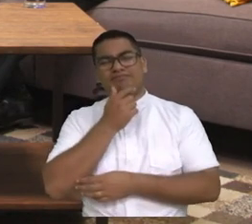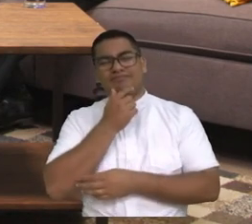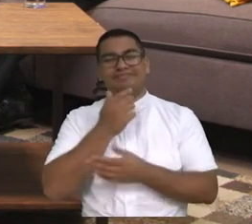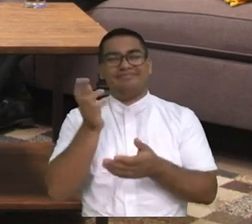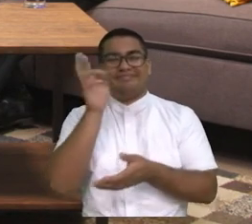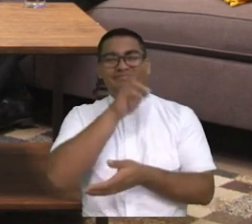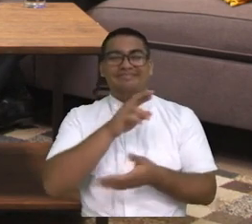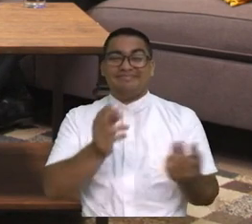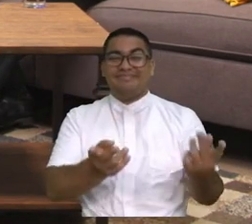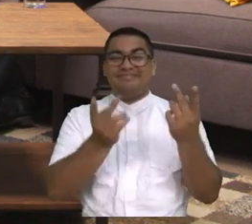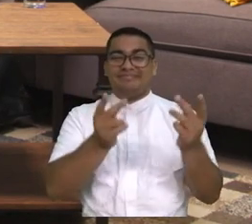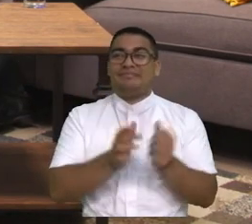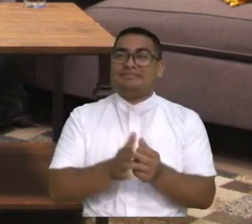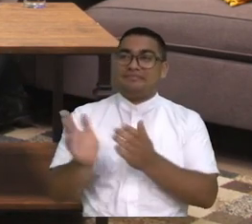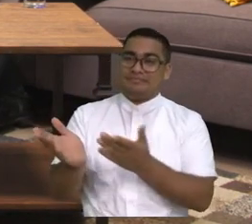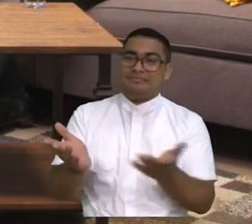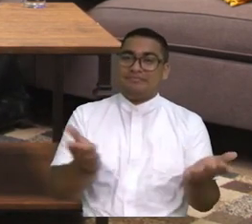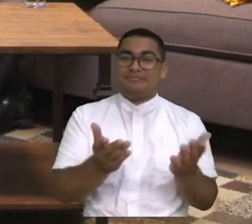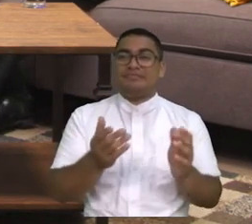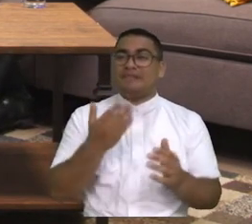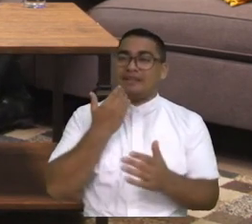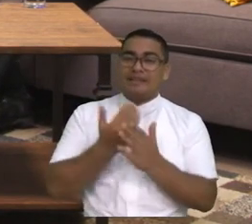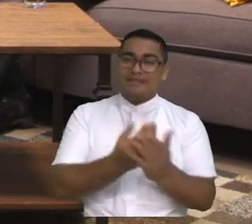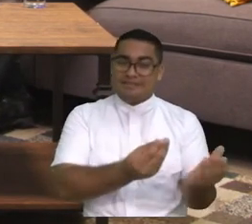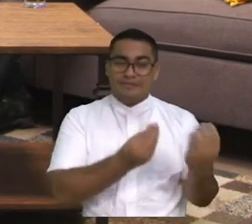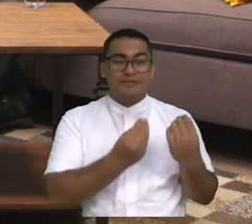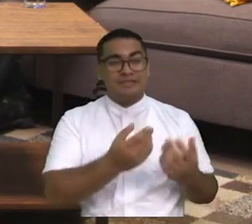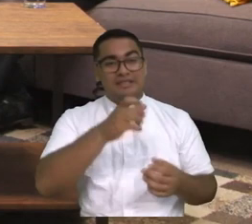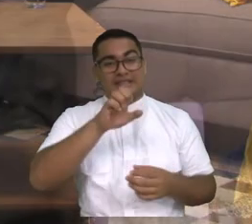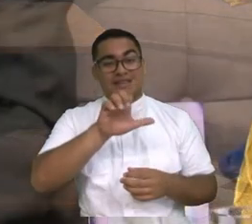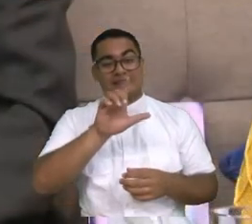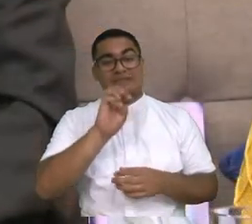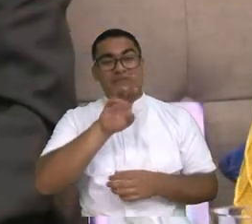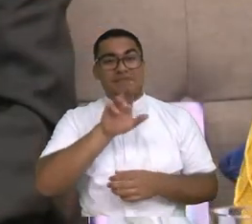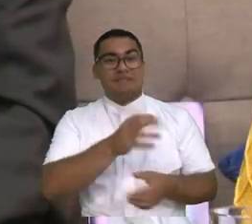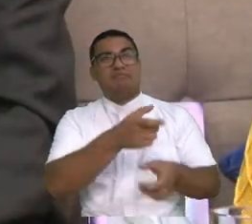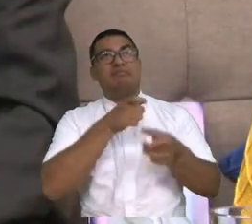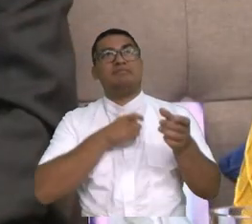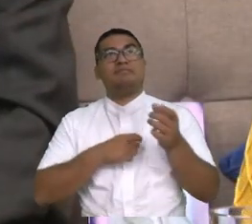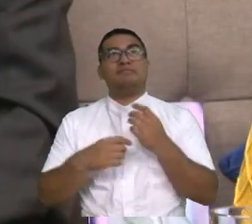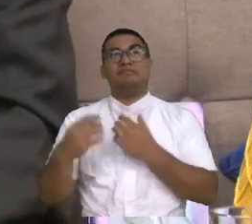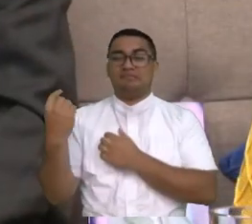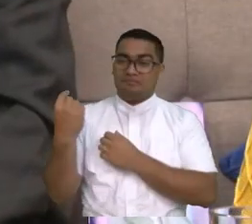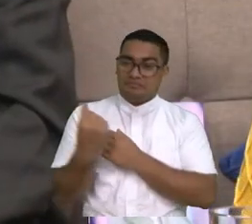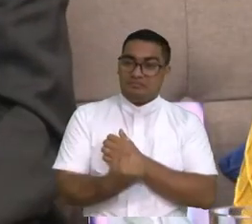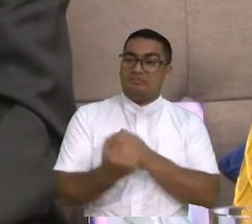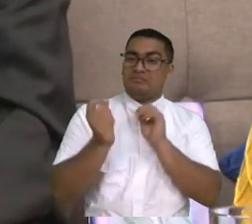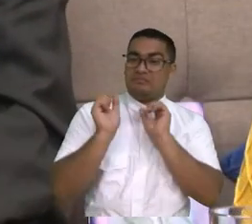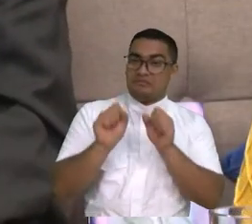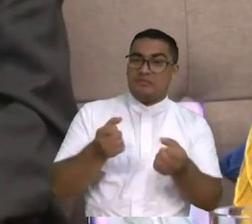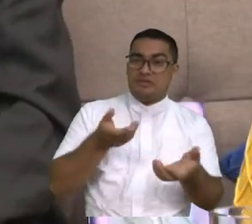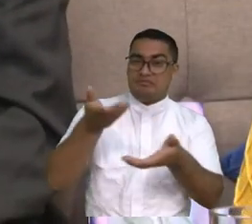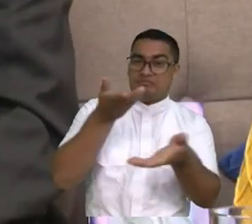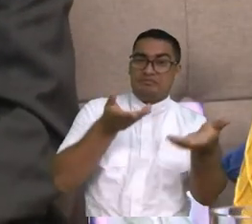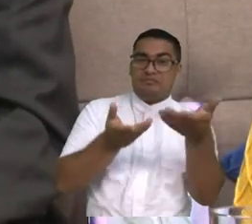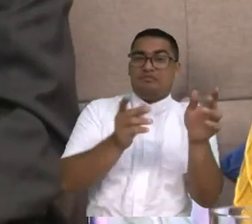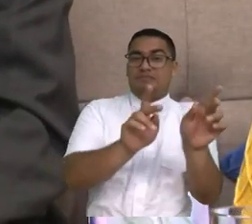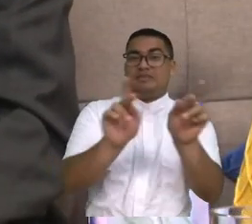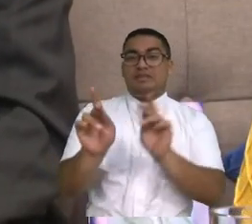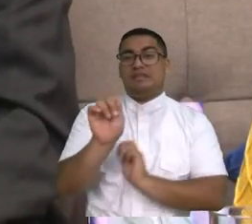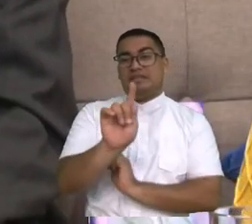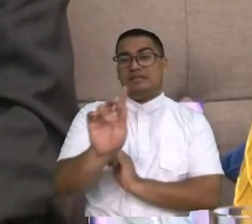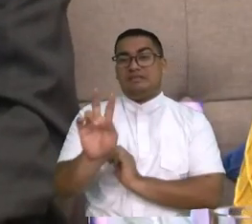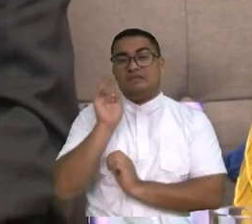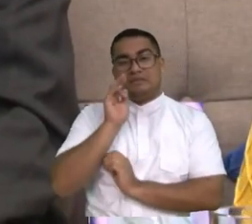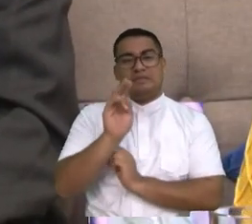al respecto? Y bienvenido. Muchas gracias, Elmer, por esta oportunidad para compartir con los televidentes la emblemática vida de